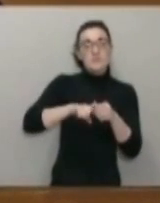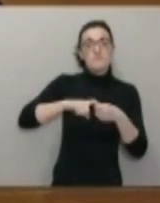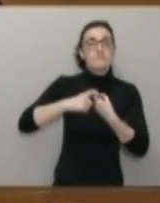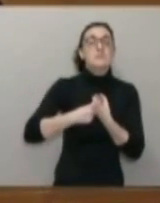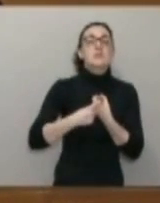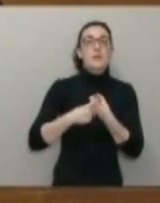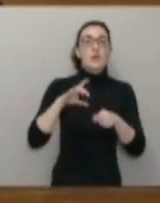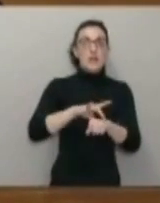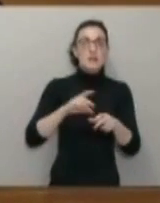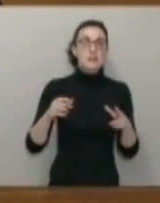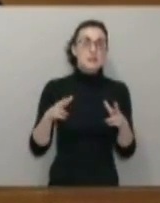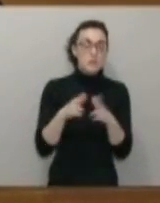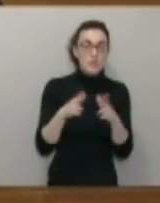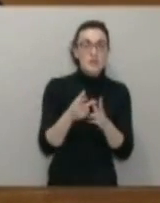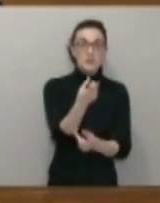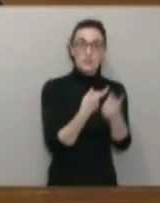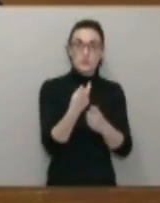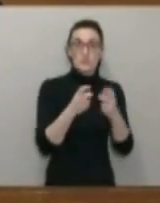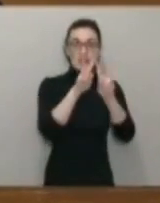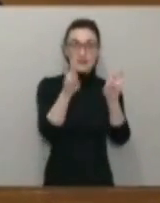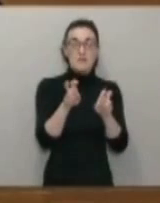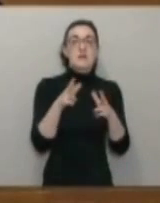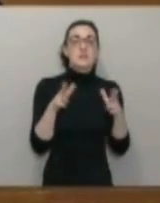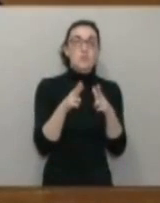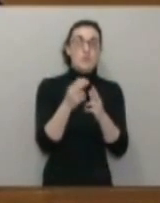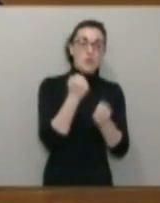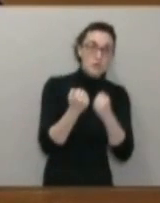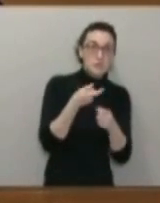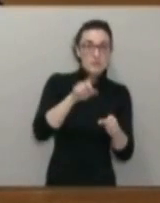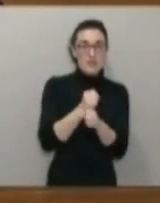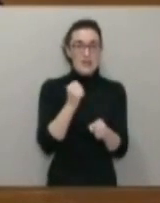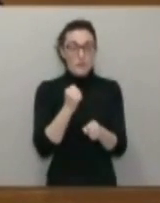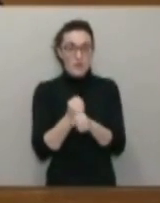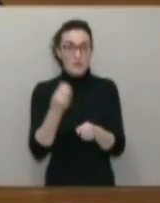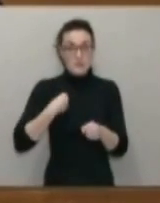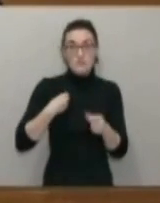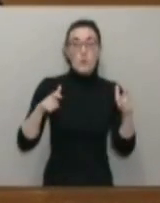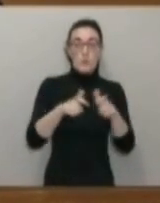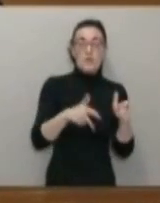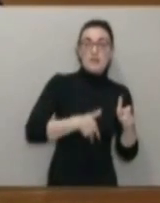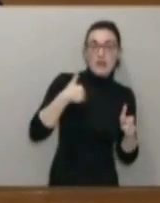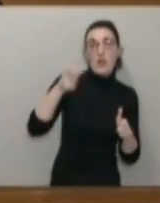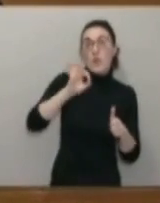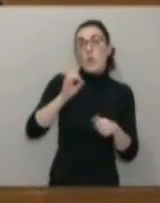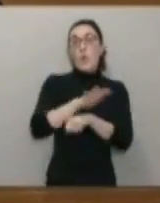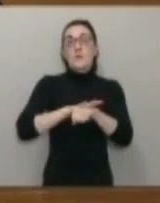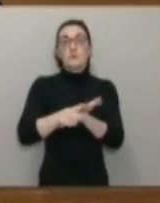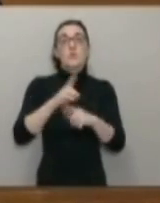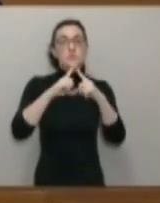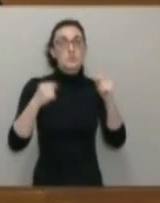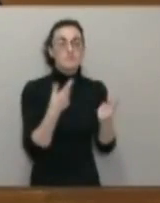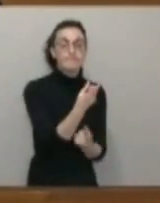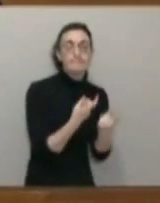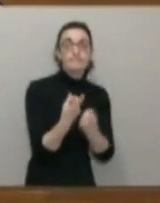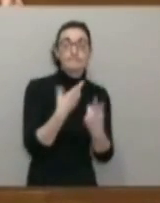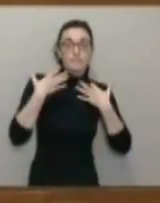agentes sociales, a la consulta en materia socioeconómica y laboral, tanto por la Junta General como por el Gobierno de Asturias,